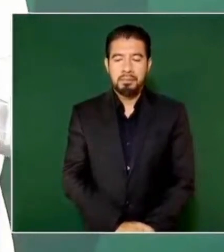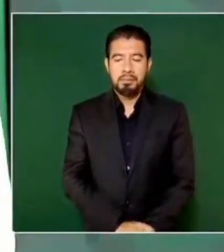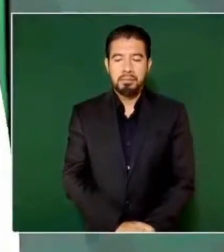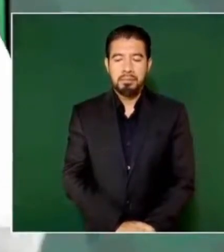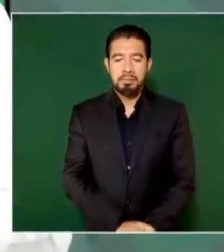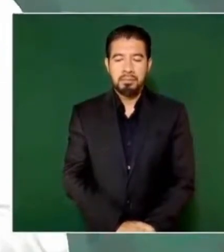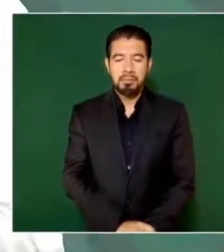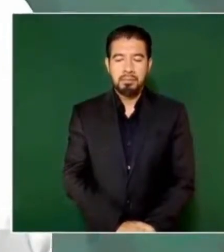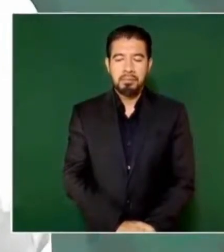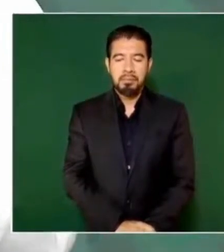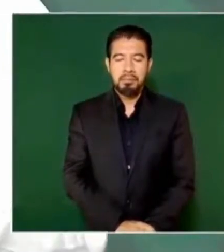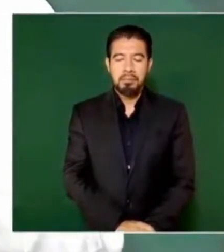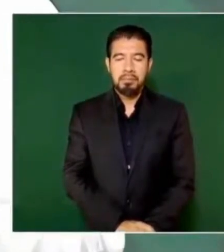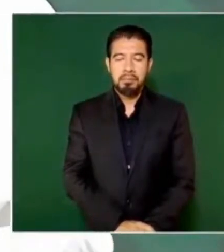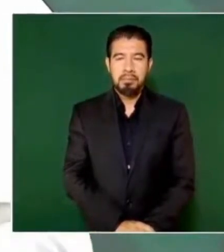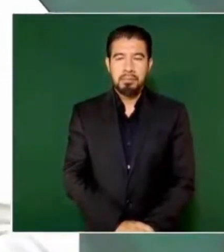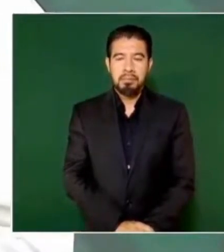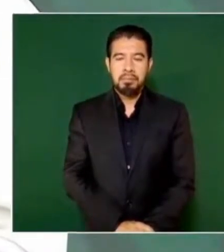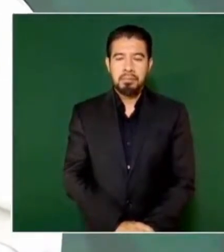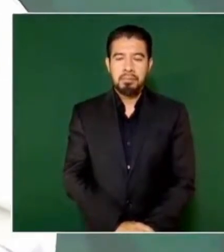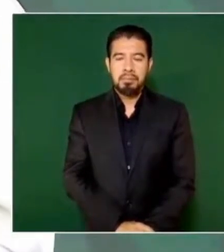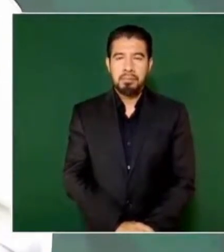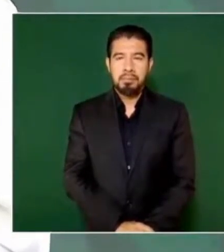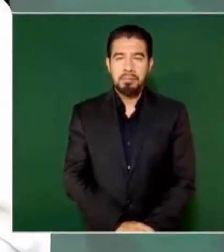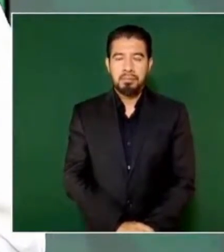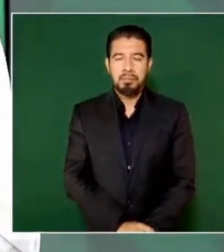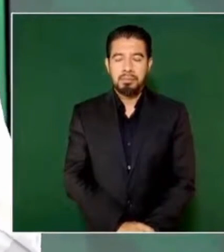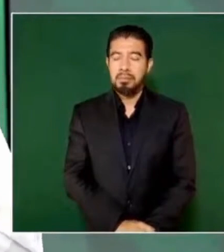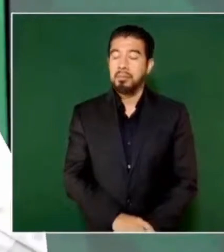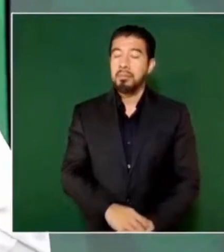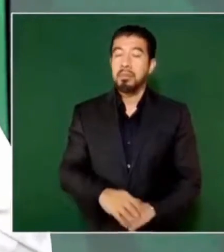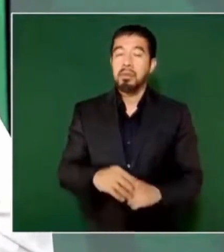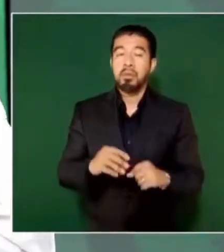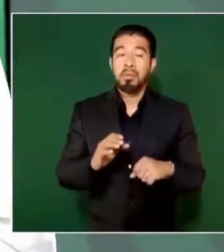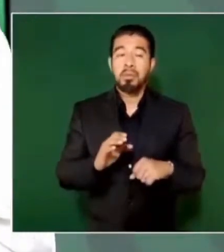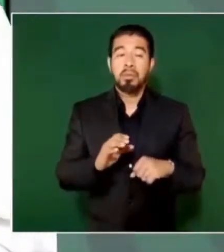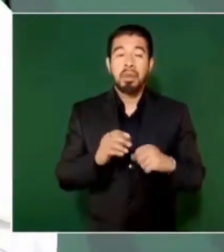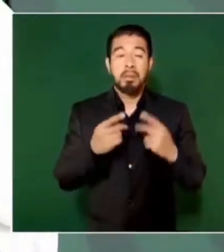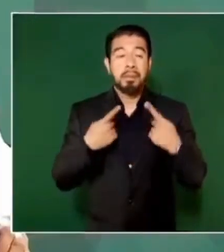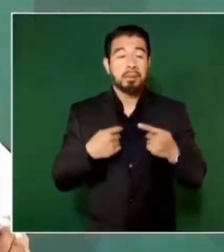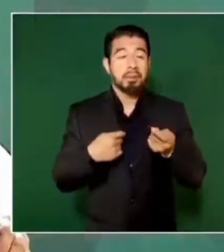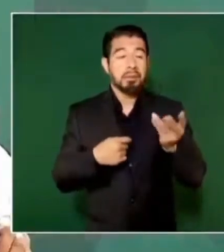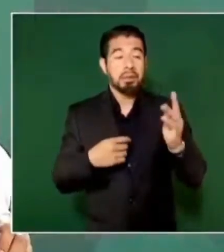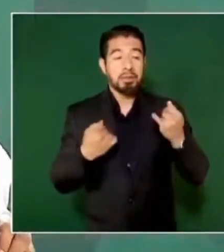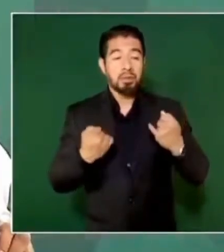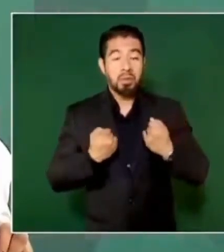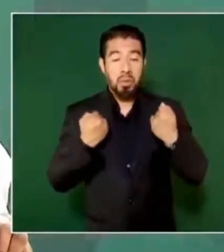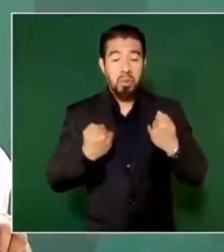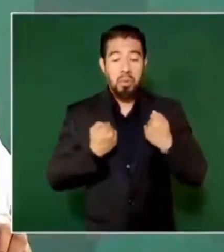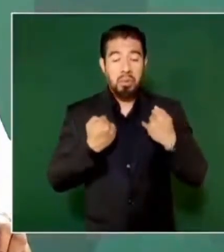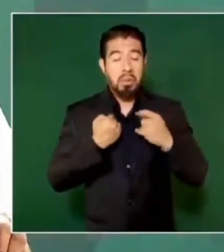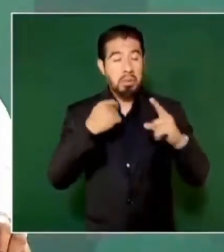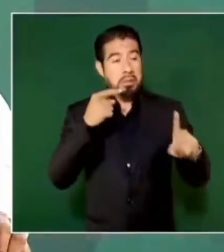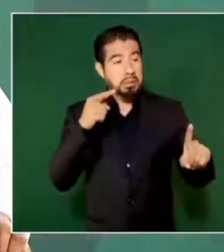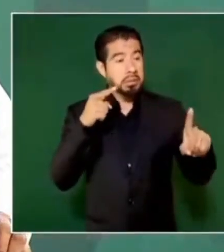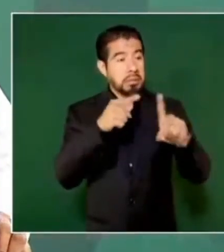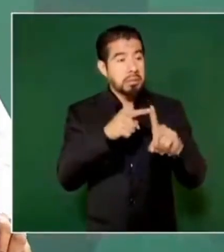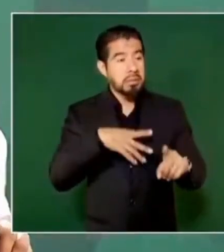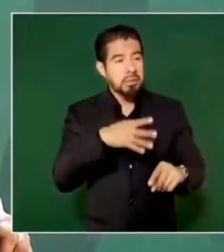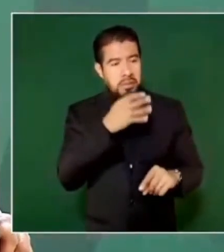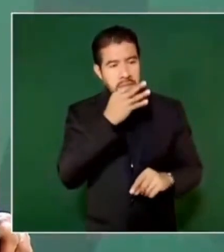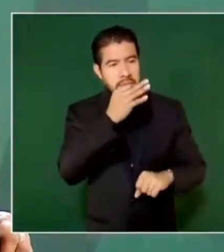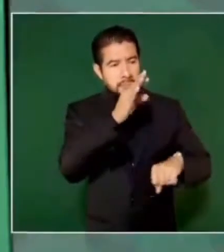¿Por qué no se dirigen a los jóvenes que van a votar por primera